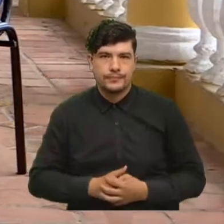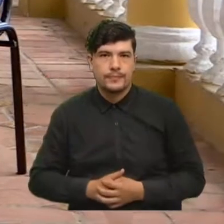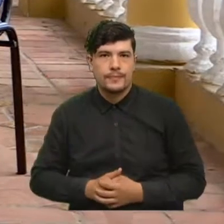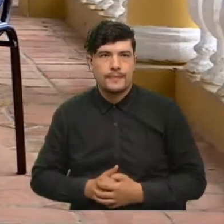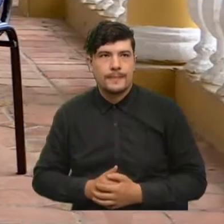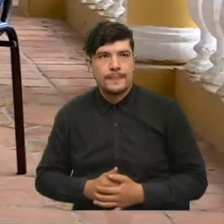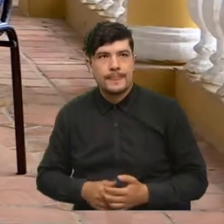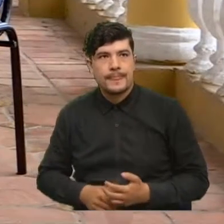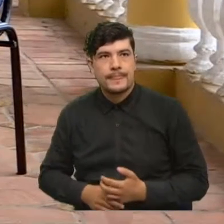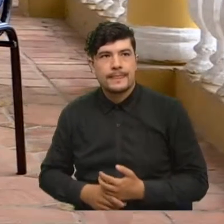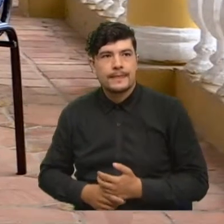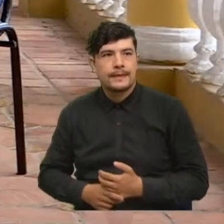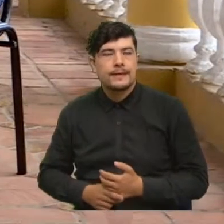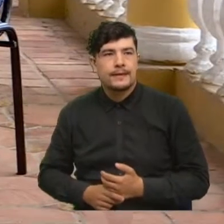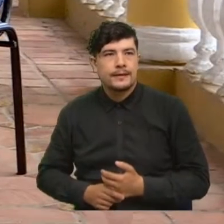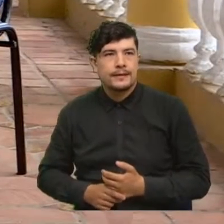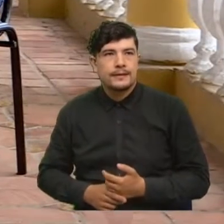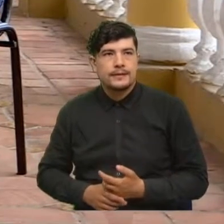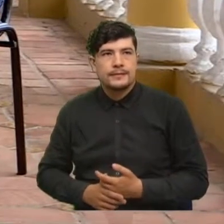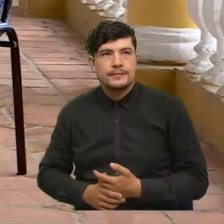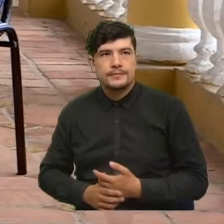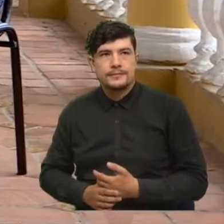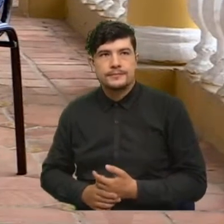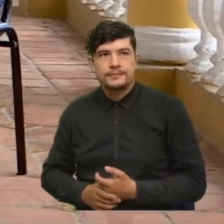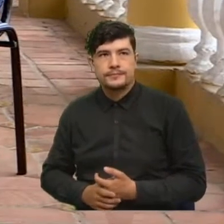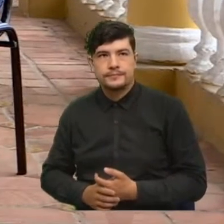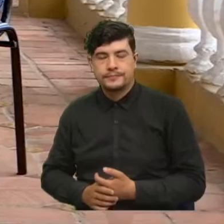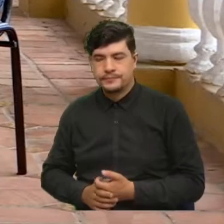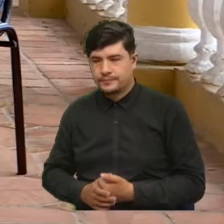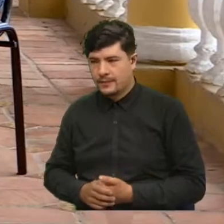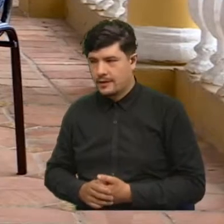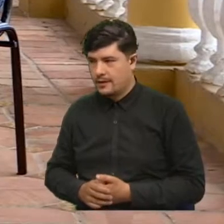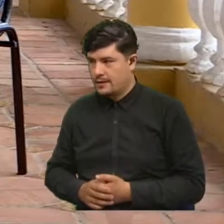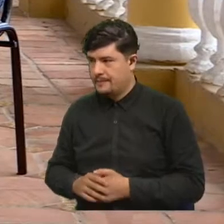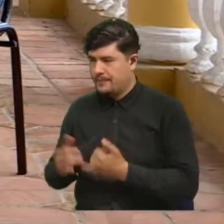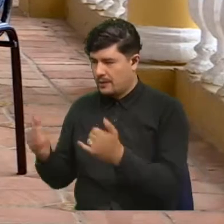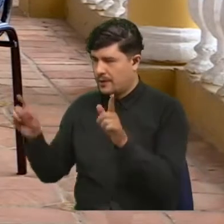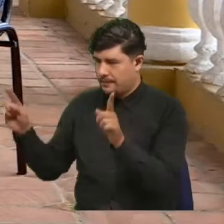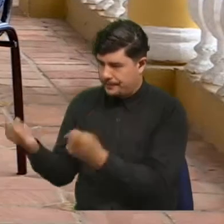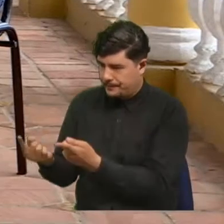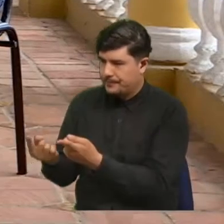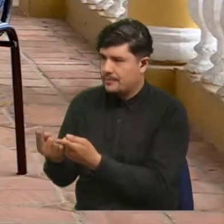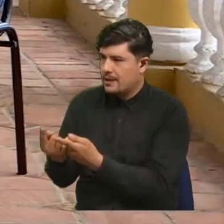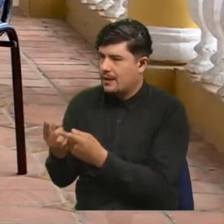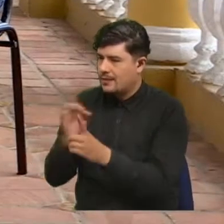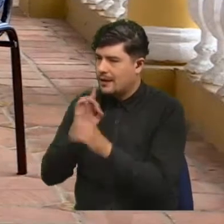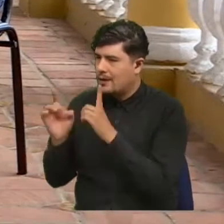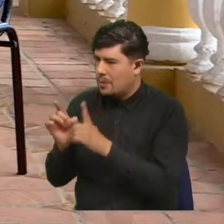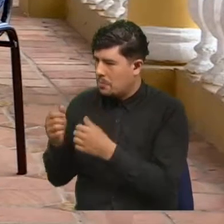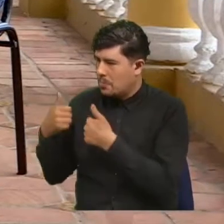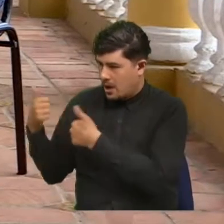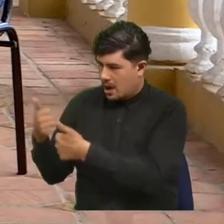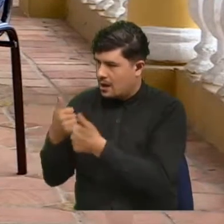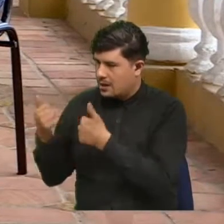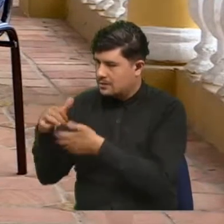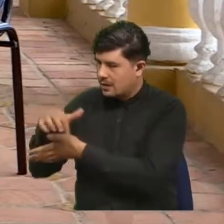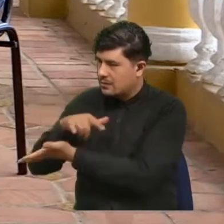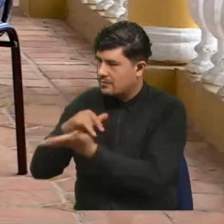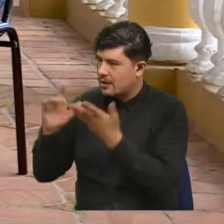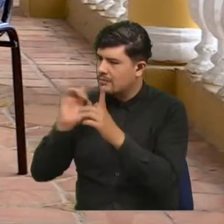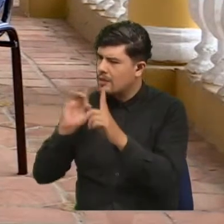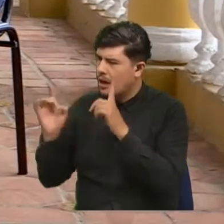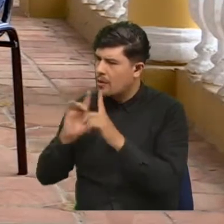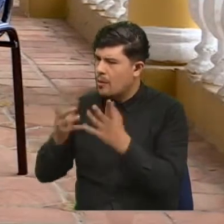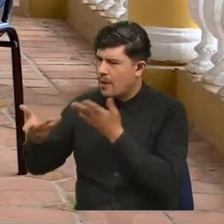hablado hoy de todas estas mesas yo creo que se va por buen camino en estos momentos escuchándolos y dándoles soluciones también a cada una de las de los grupos